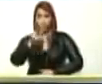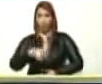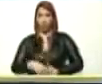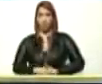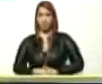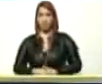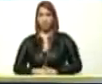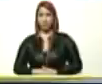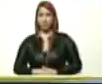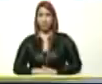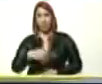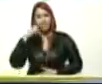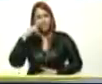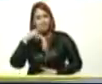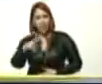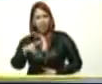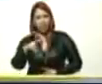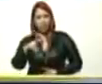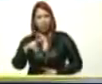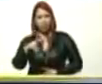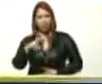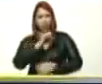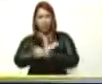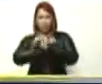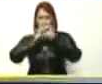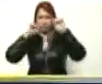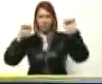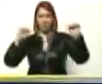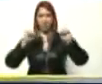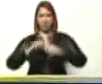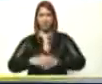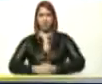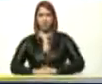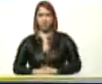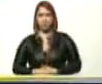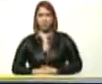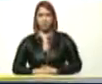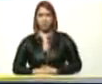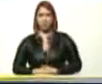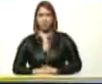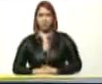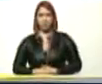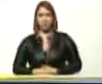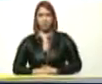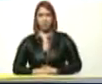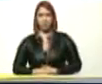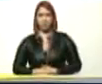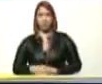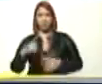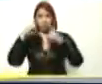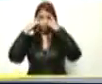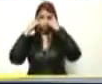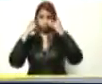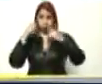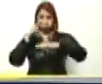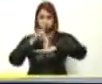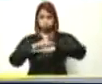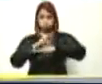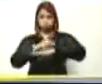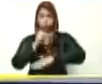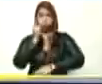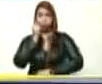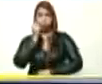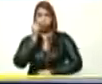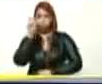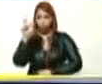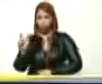Yo estaba viendo esta mañana a un experto, un médico epidemiólogo